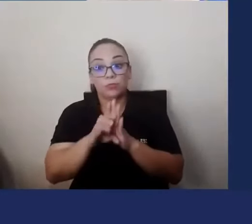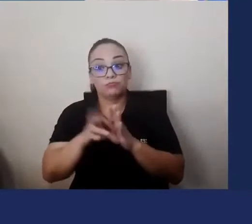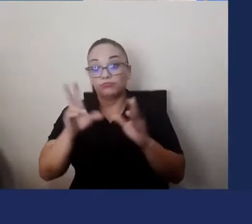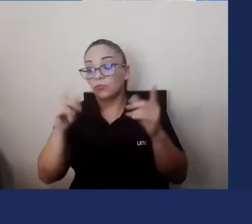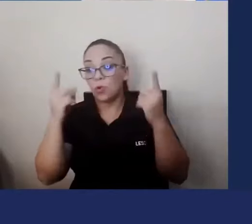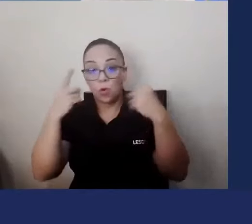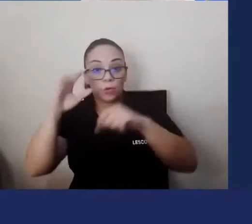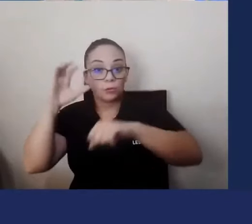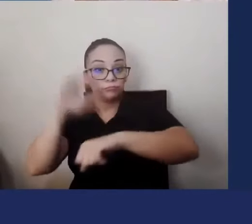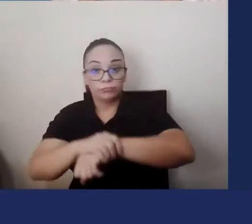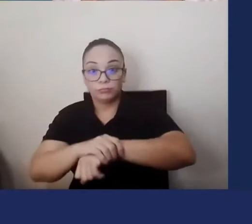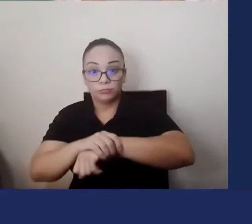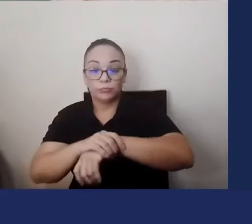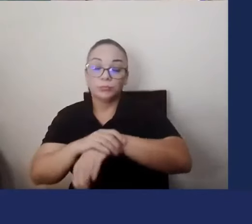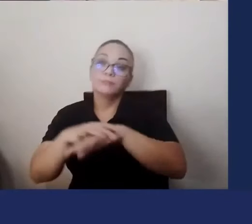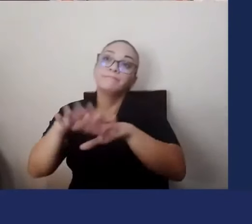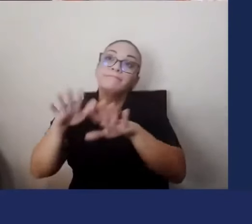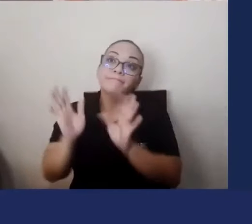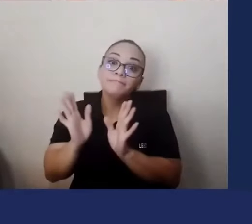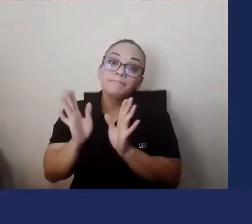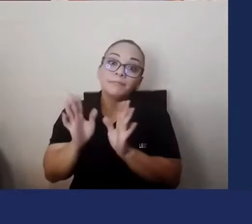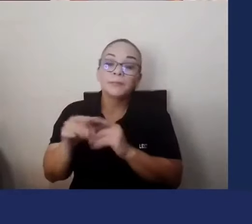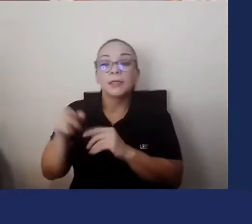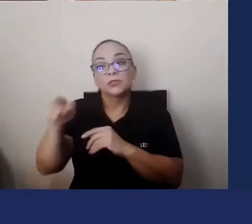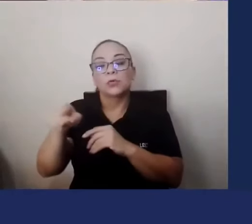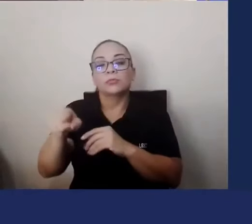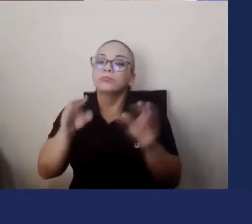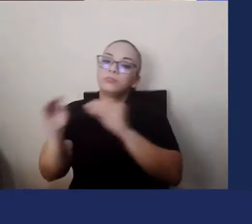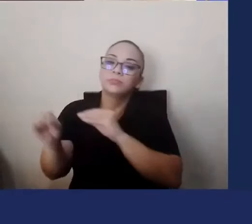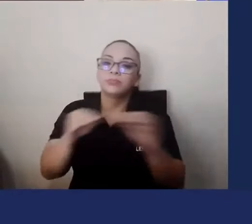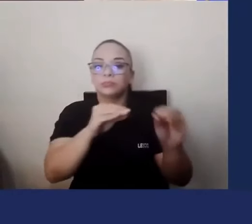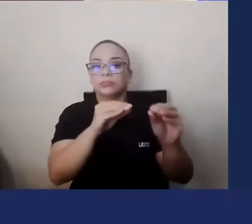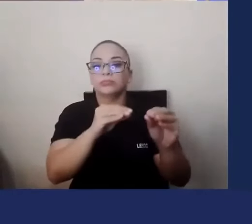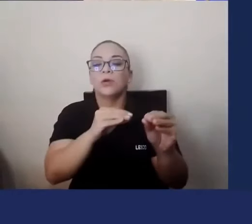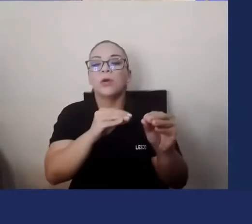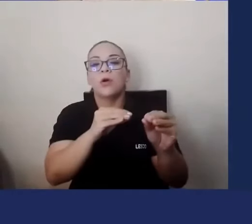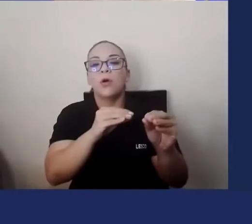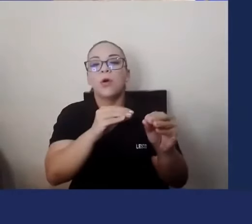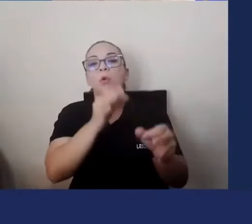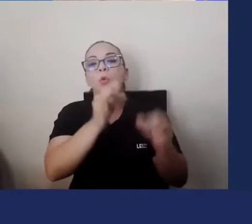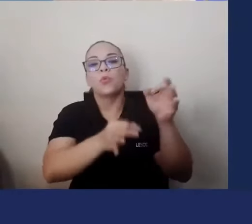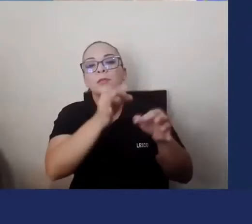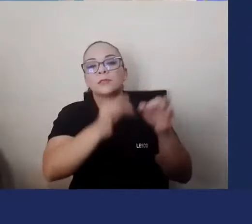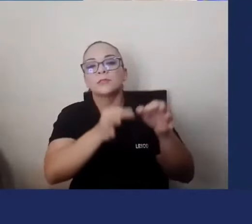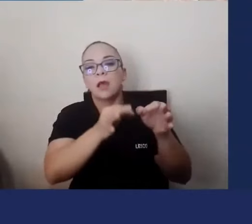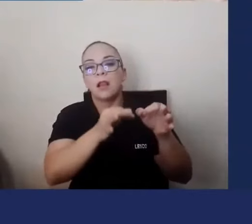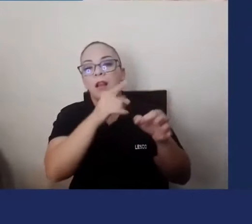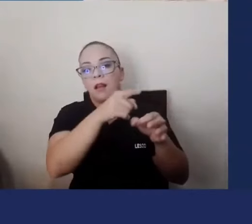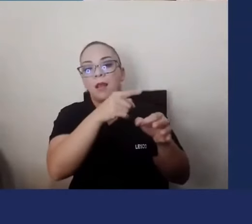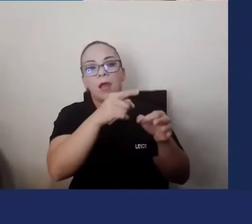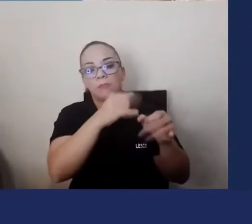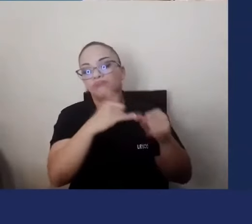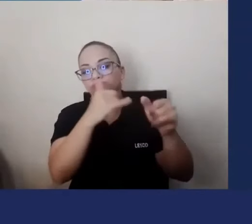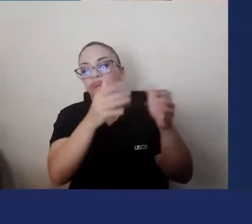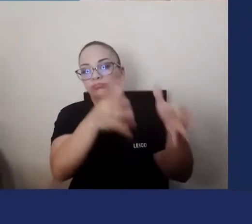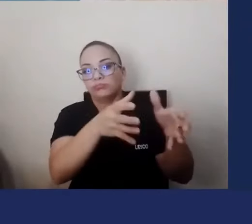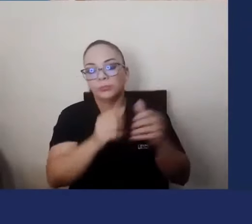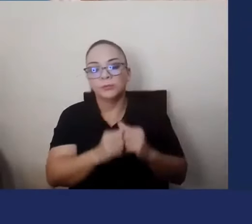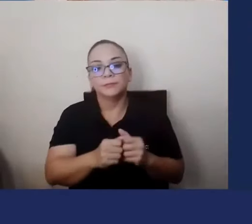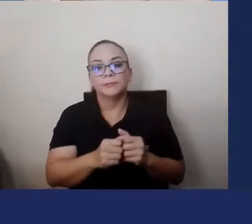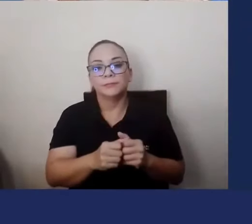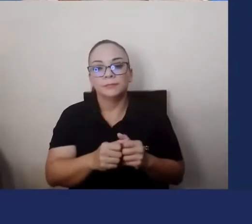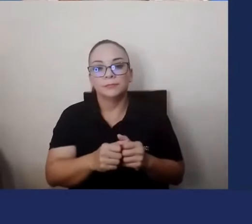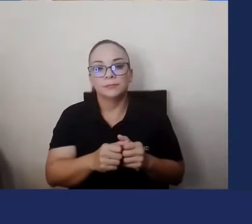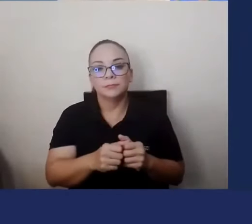escenario pasa al ámbito judicial investigativo, en donde hay que relacionar una escena criminal con una